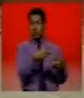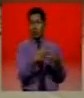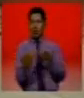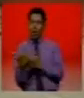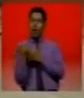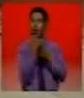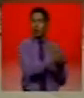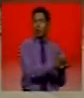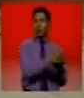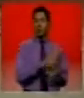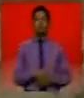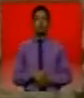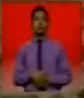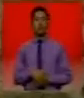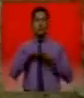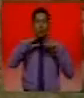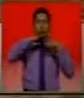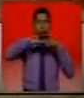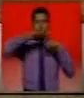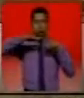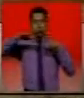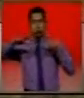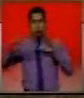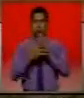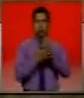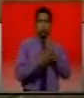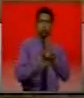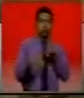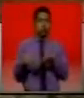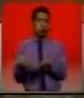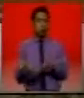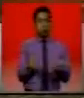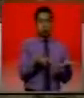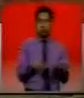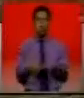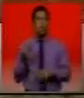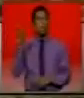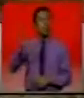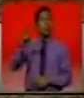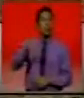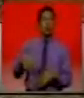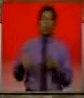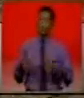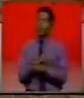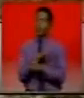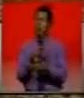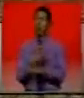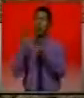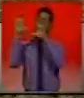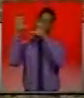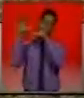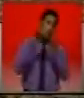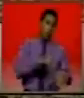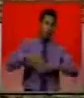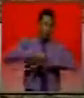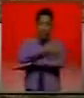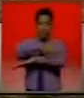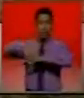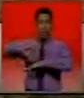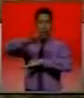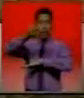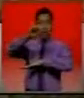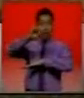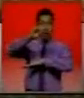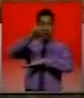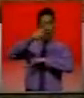las réplicas afectan a Pedernales. Los cerros están debilitados y en la vía a Jama se registró un derrumbe que afectó por horas